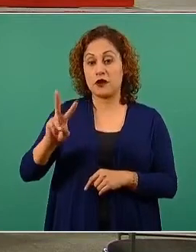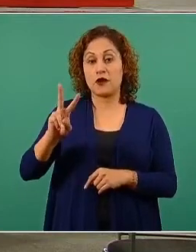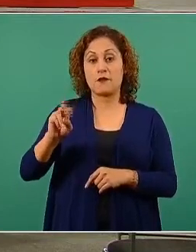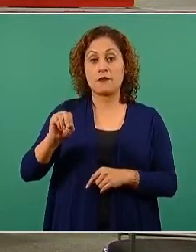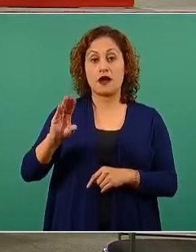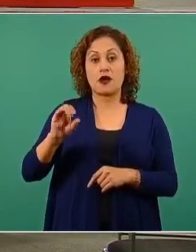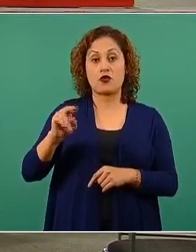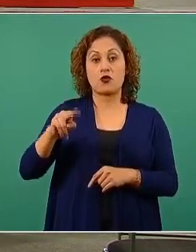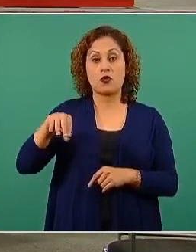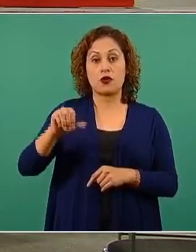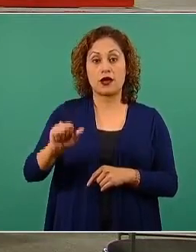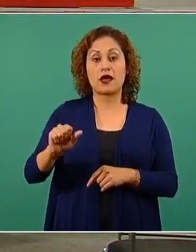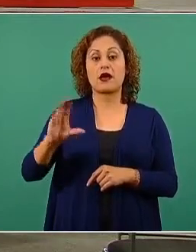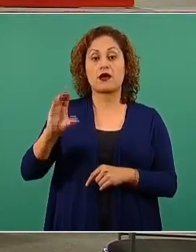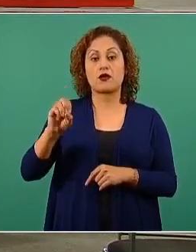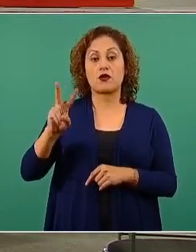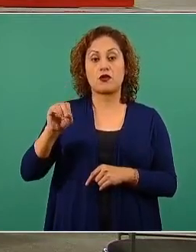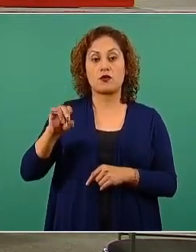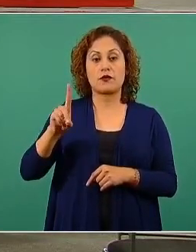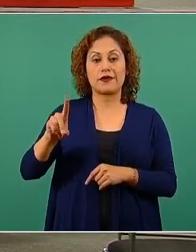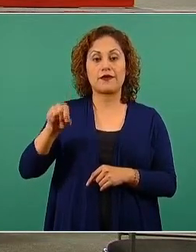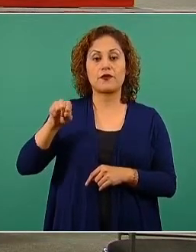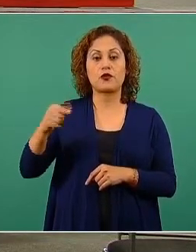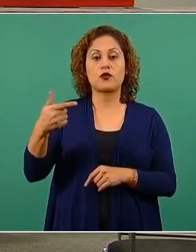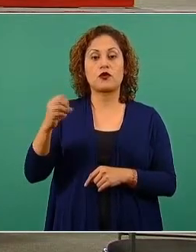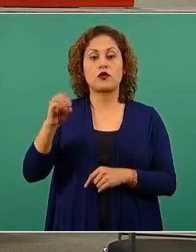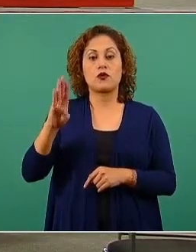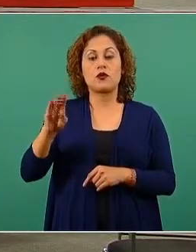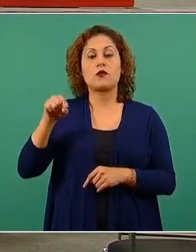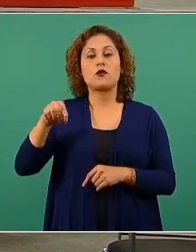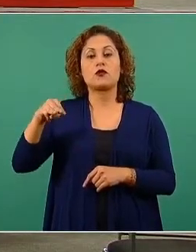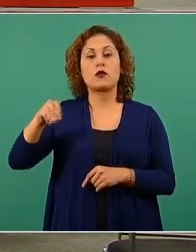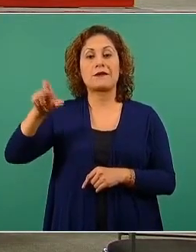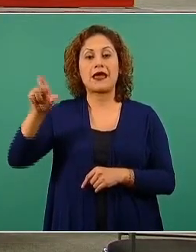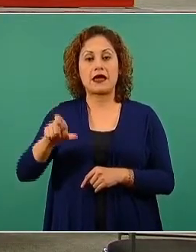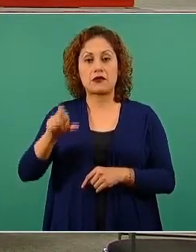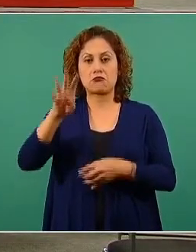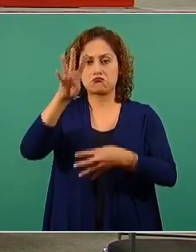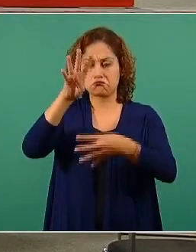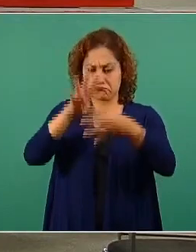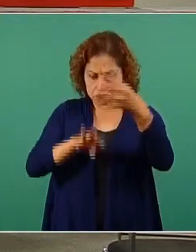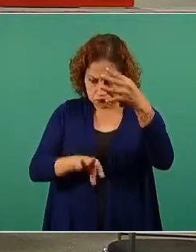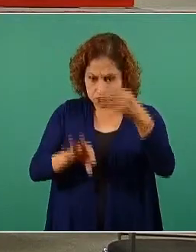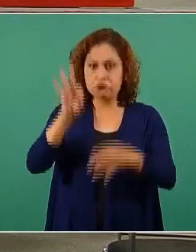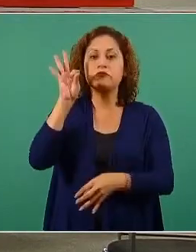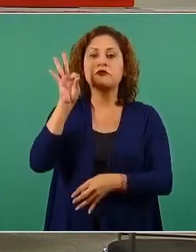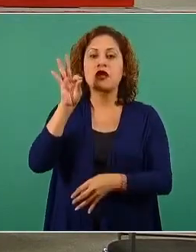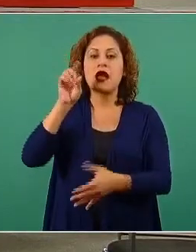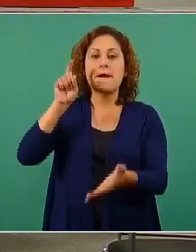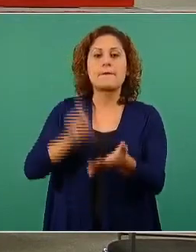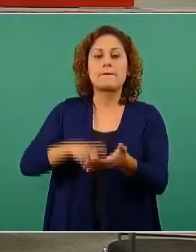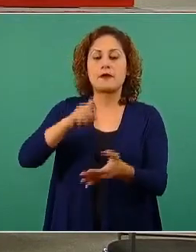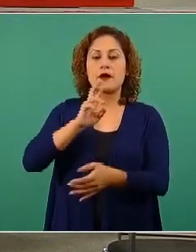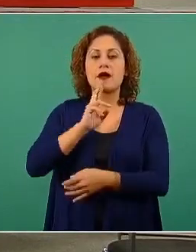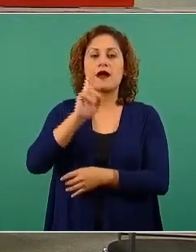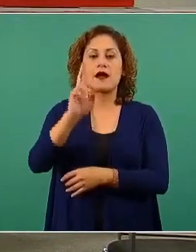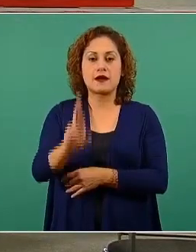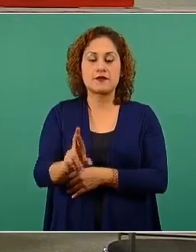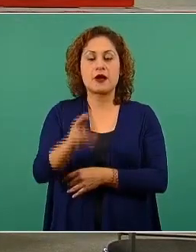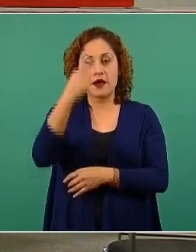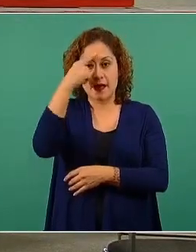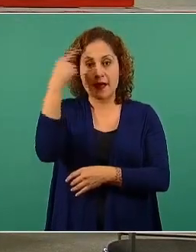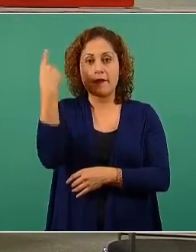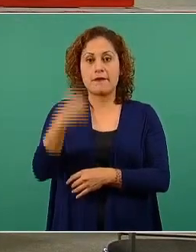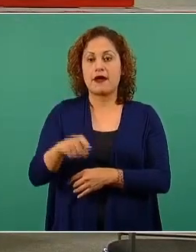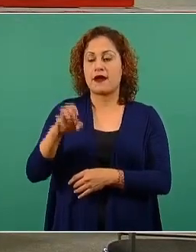vacunacovid.gov.mx hay una sección específica para informar los eventos asociados a vacunación, los ESAVI. El